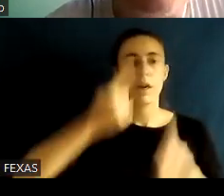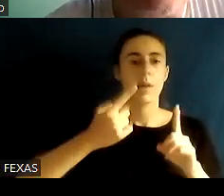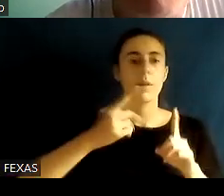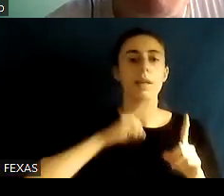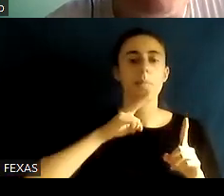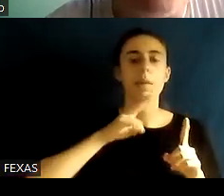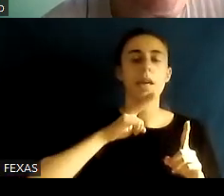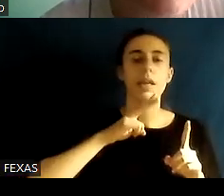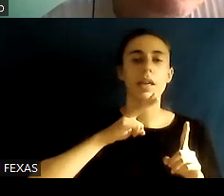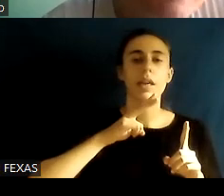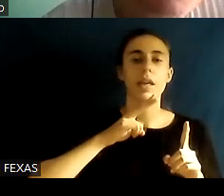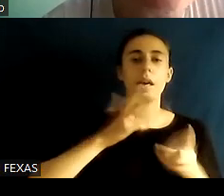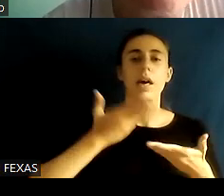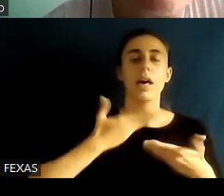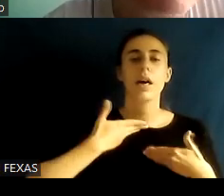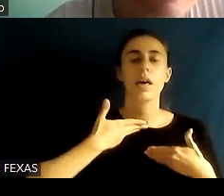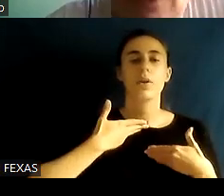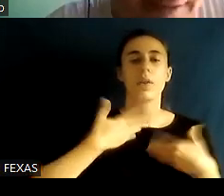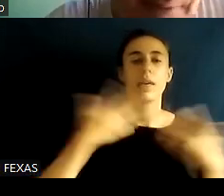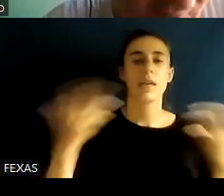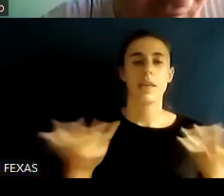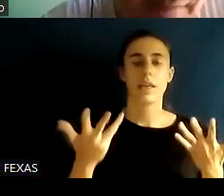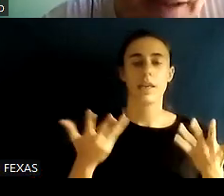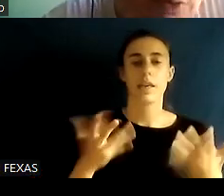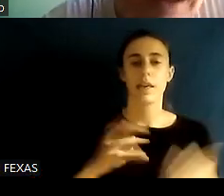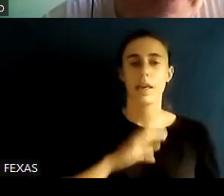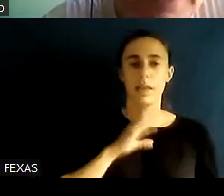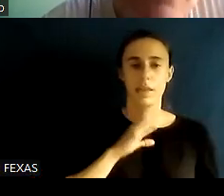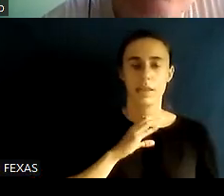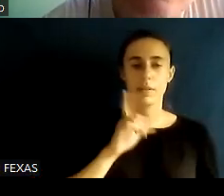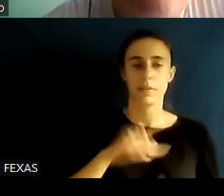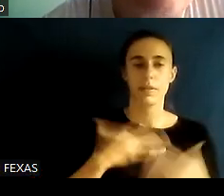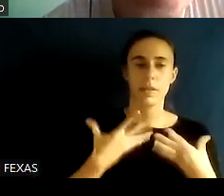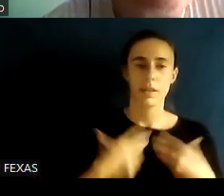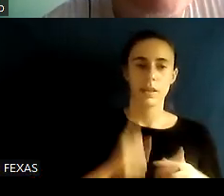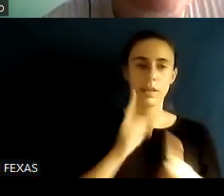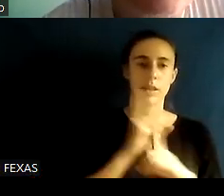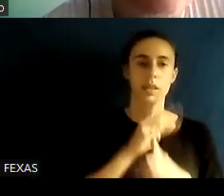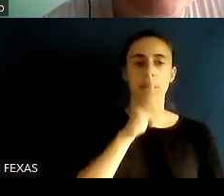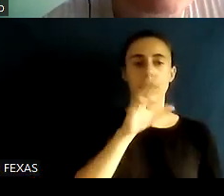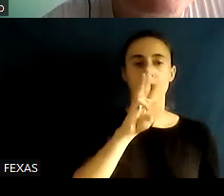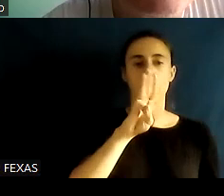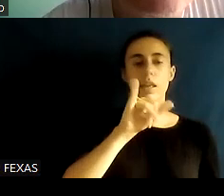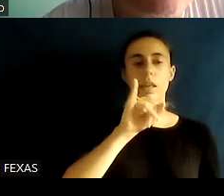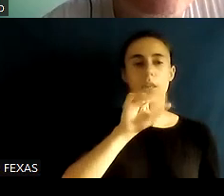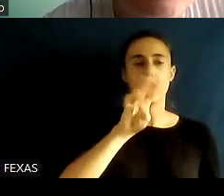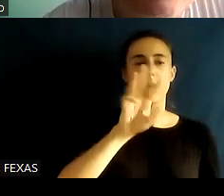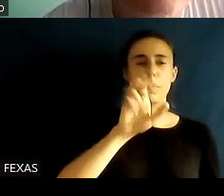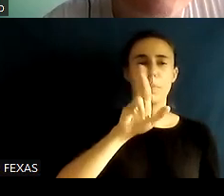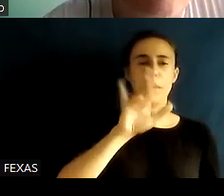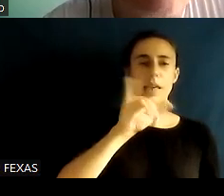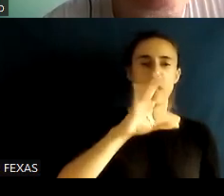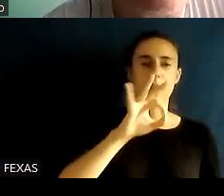como estimulantes del ánimo. Hay algún antidepresivo claramente como es el hipérico. Luego hay dos adaptógenos claramente conocidos como son